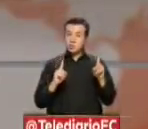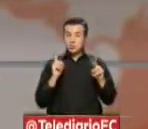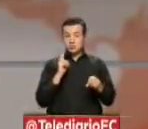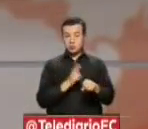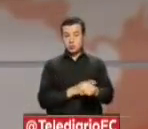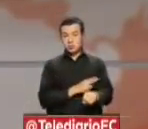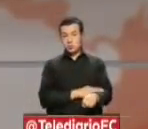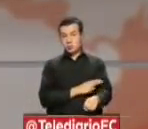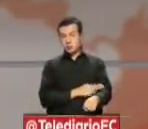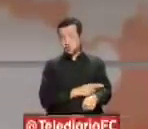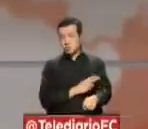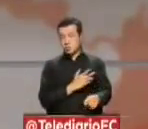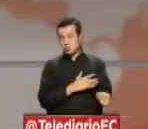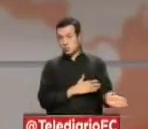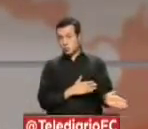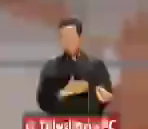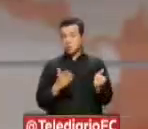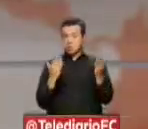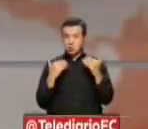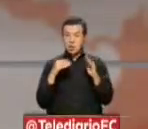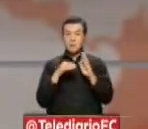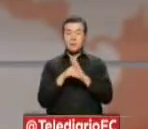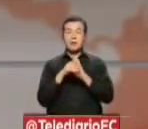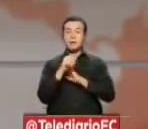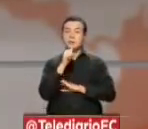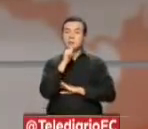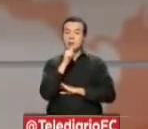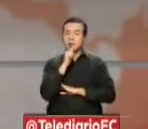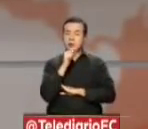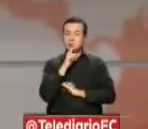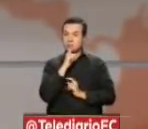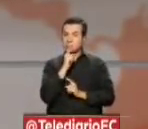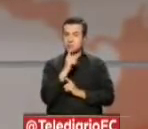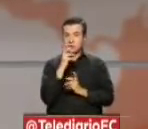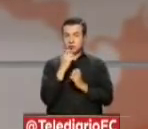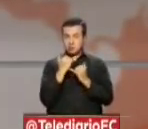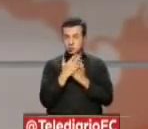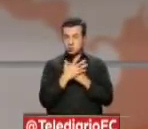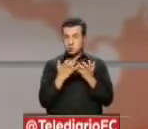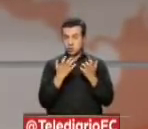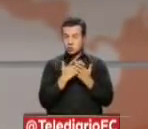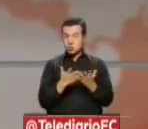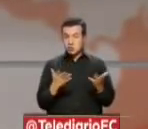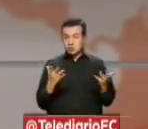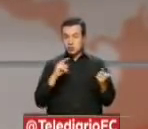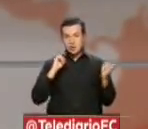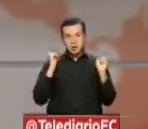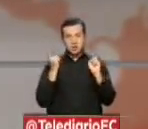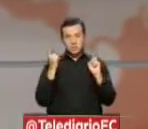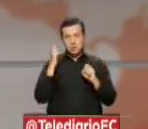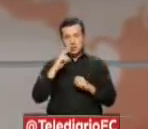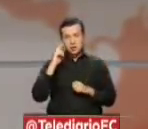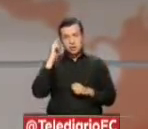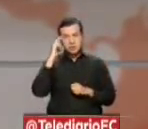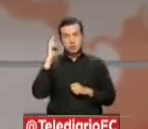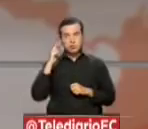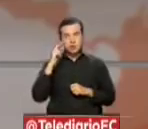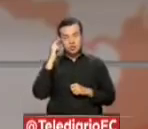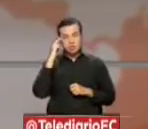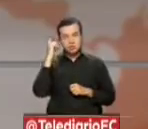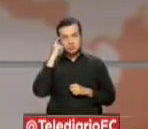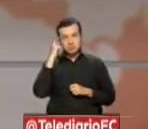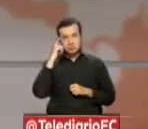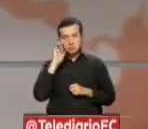excedentes de liquidez que se están colocando en la banca privada. Y lo que queremos en este momento es cambiar una lógica que ha existido en